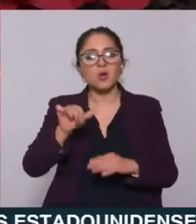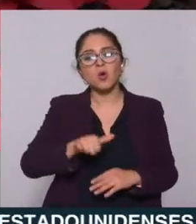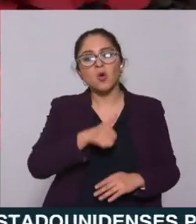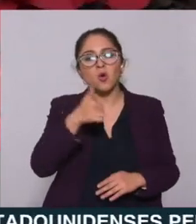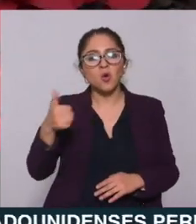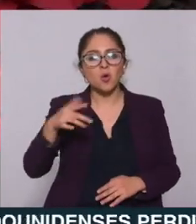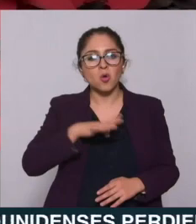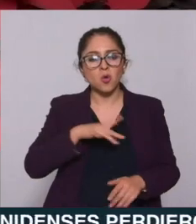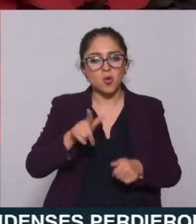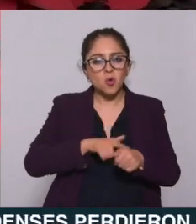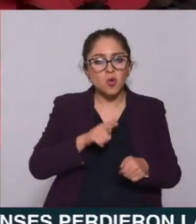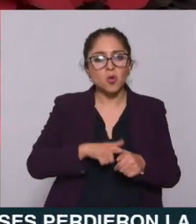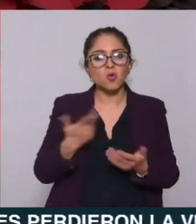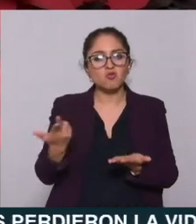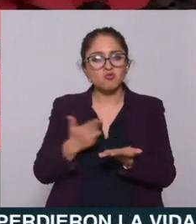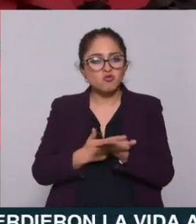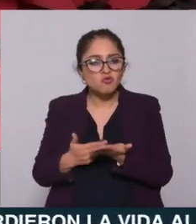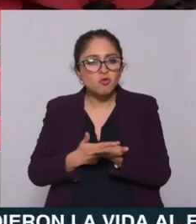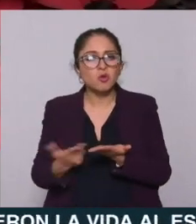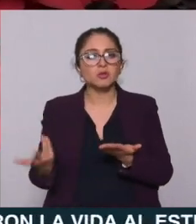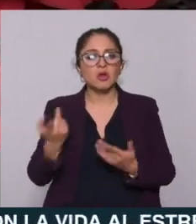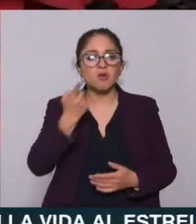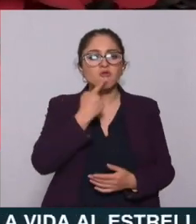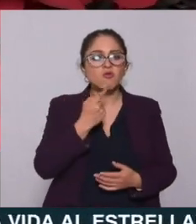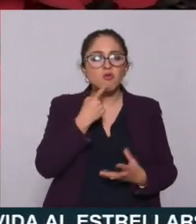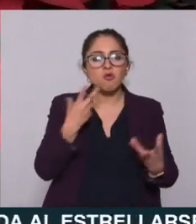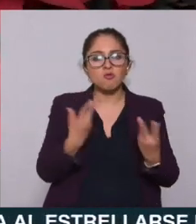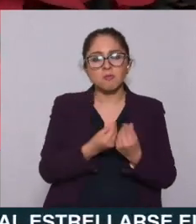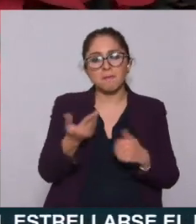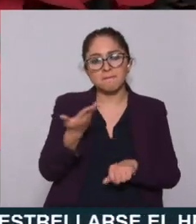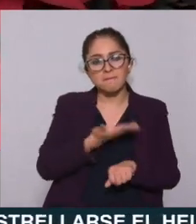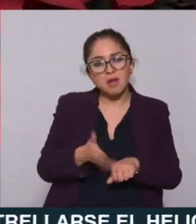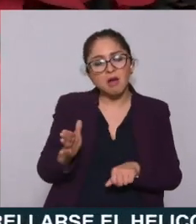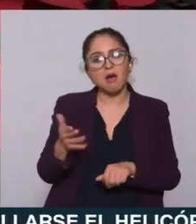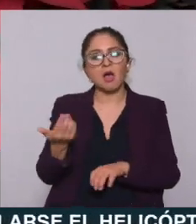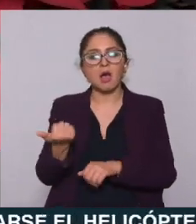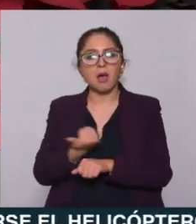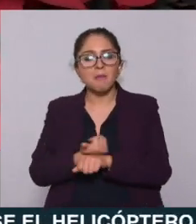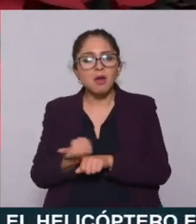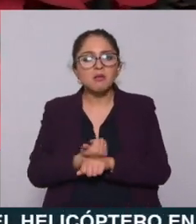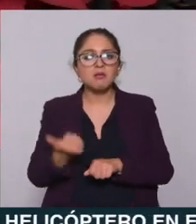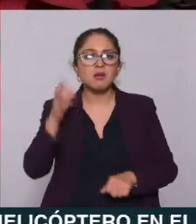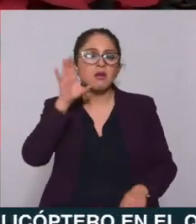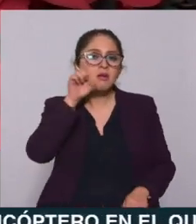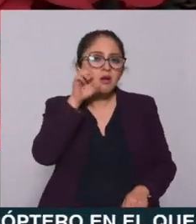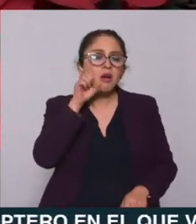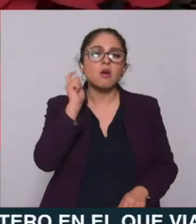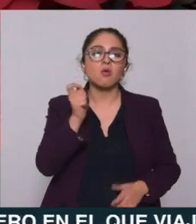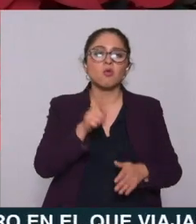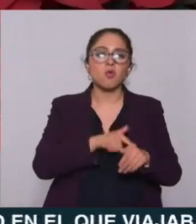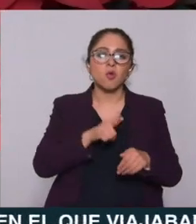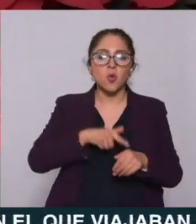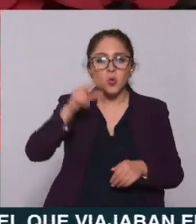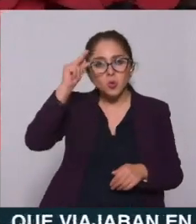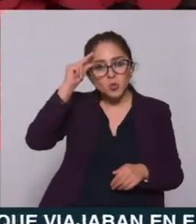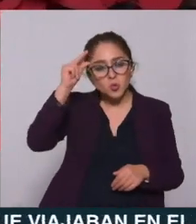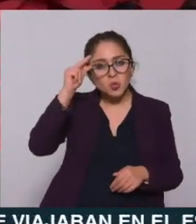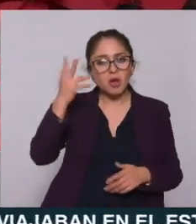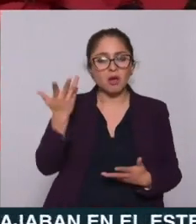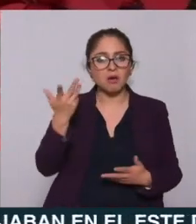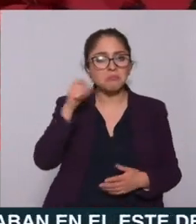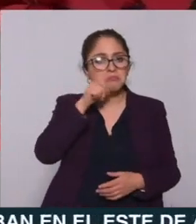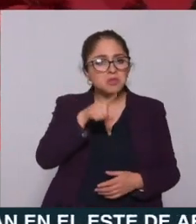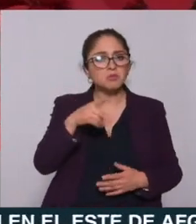otros colores, tenemos en rosas, rojas con blanco, amarillas, anaranjadas, color uva. Actualmente